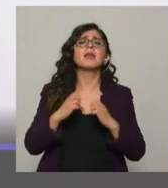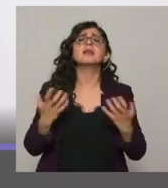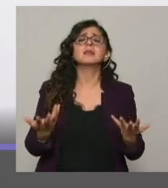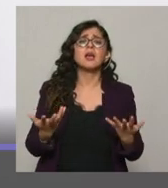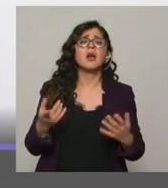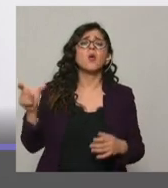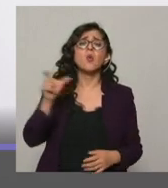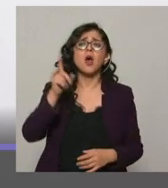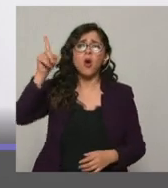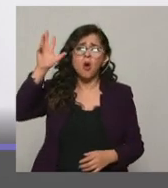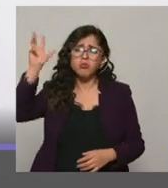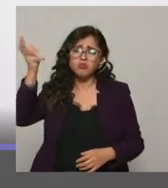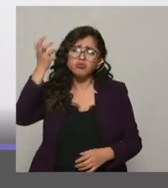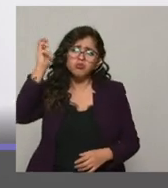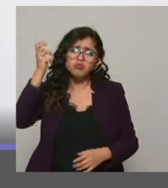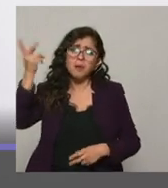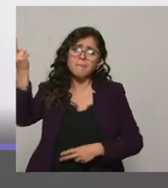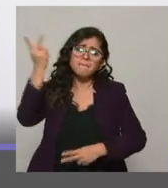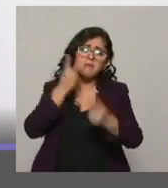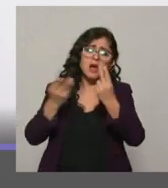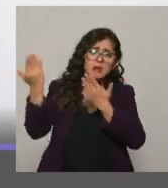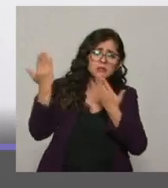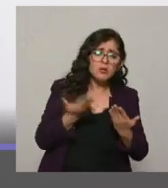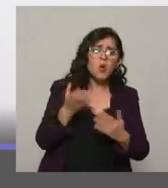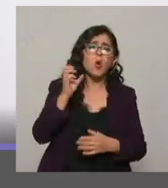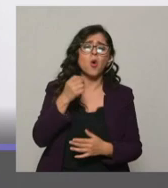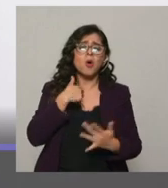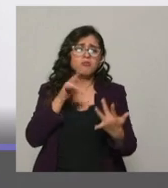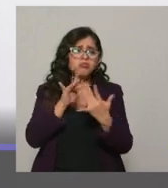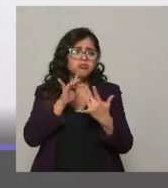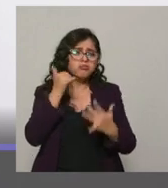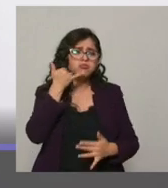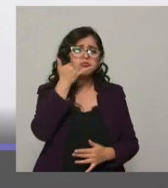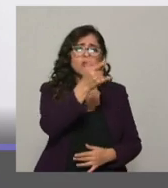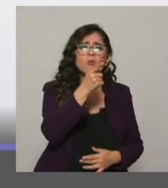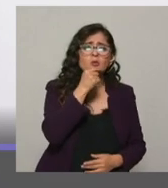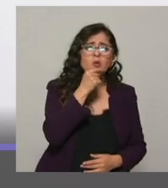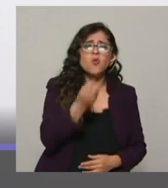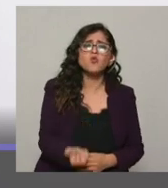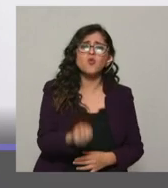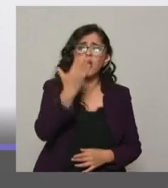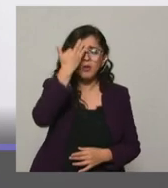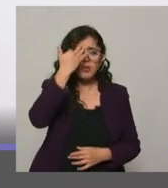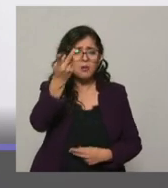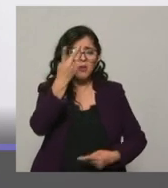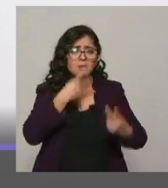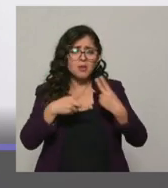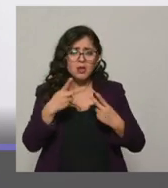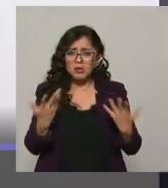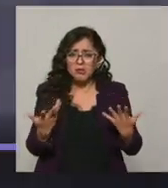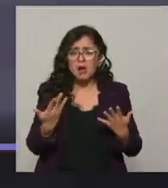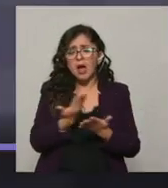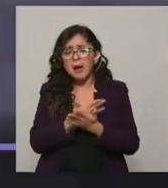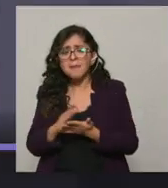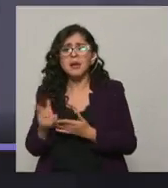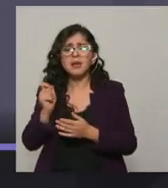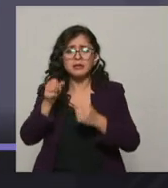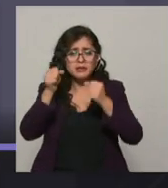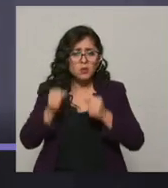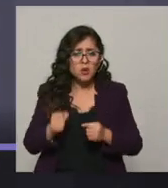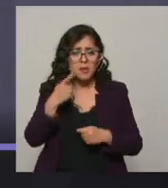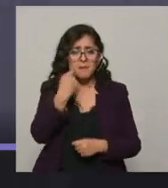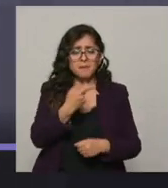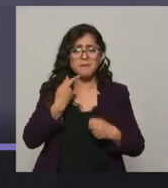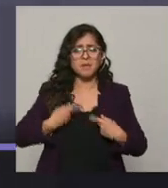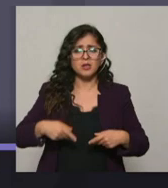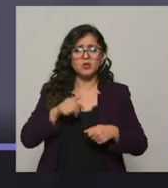la ambulancia? ¿Cuánto tarda la policía en acudir al llamado de la ciudadanía? Y evidentemente el tema de la seguridad personal, ¿no? Que tiene que ver más